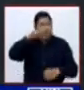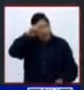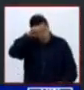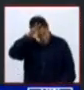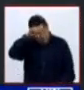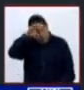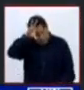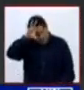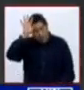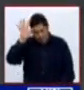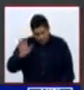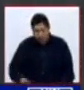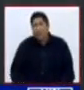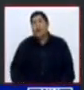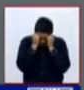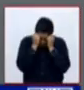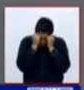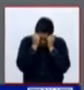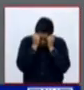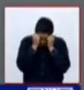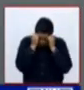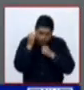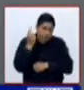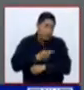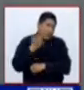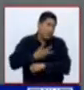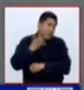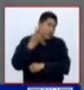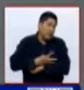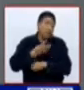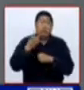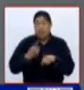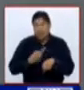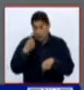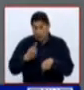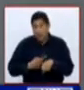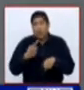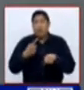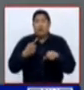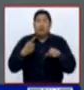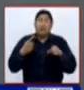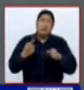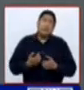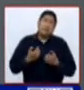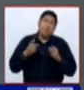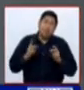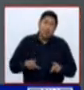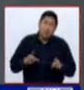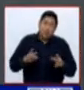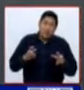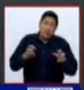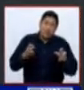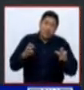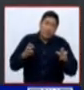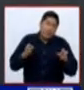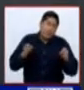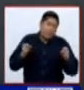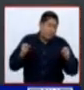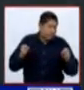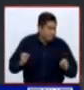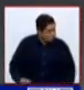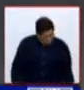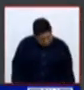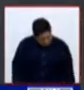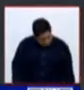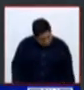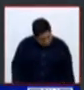estamos hablando de Tarija, pero además está... Y bueno, con esas amenazas constantes que dejan a las personas en una situación, bueno,